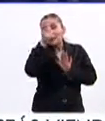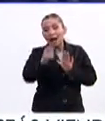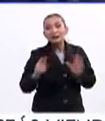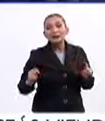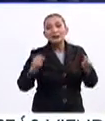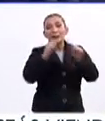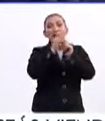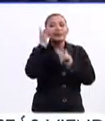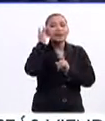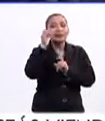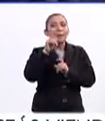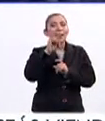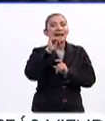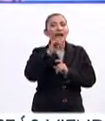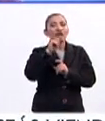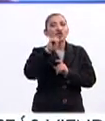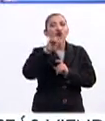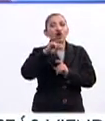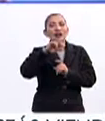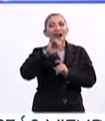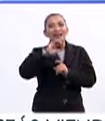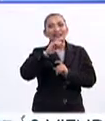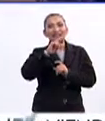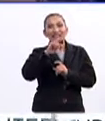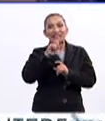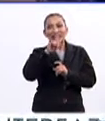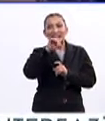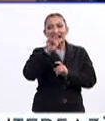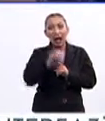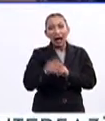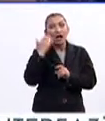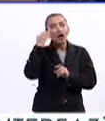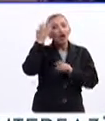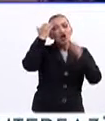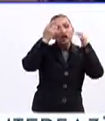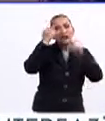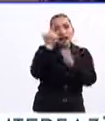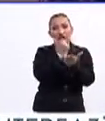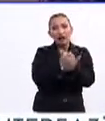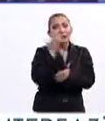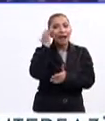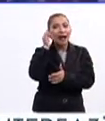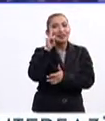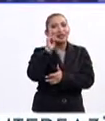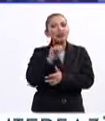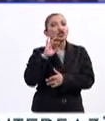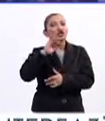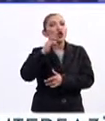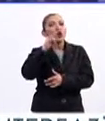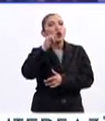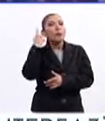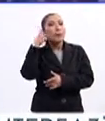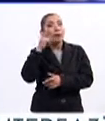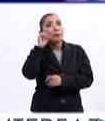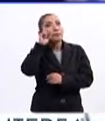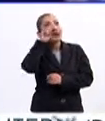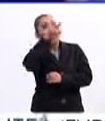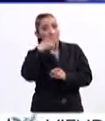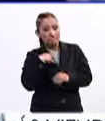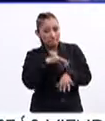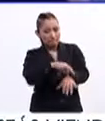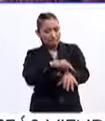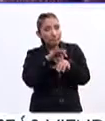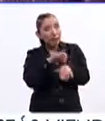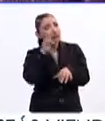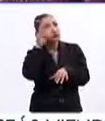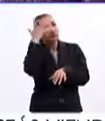el templo de Santa María Tonantzintla, te invito a visitar sus instalaciones en la ciudad de San Andrés Cholula en Puebla y admirar